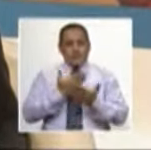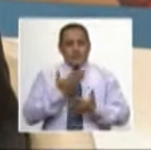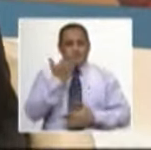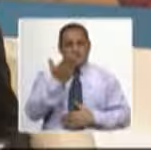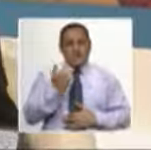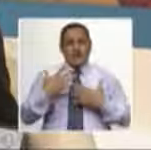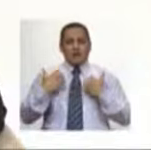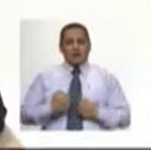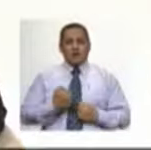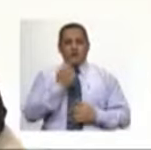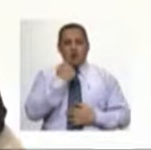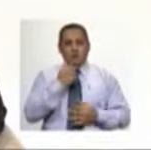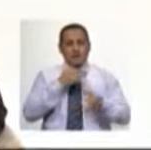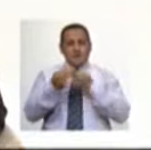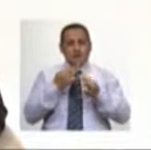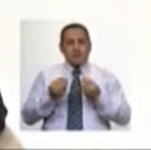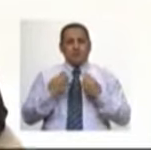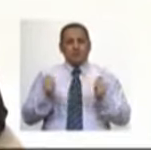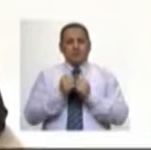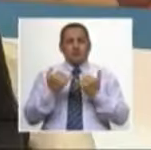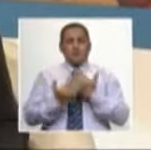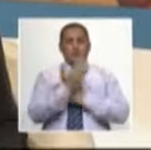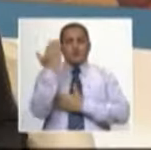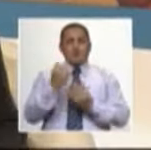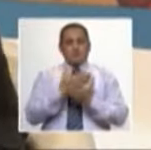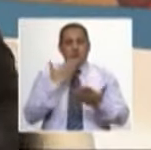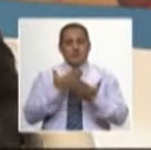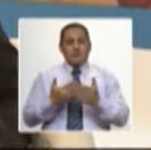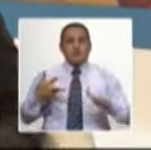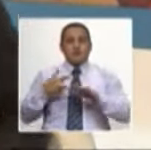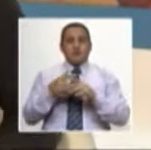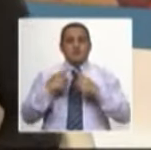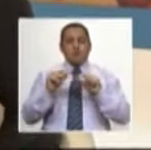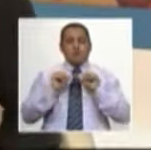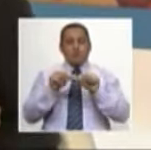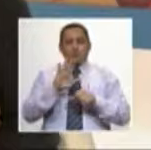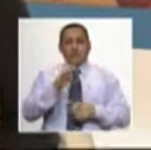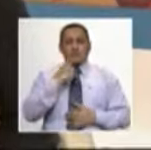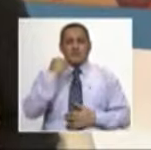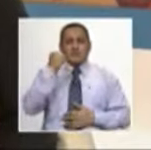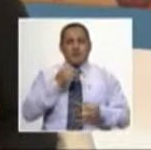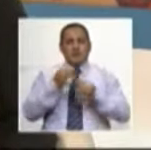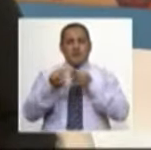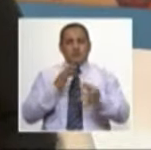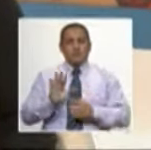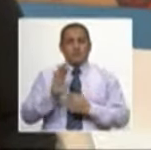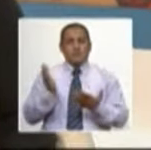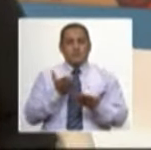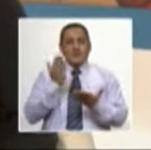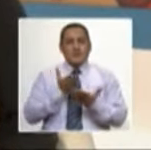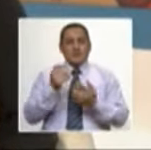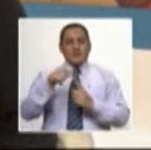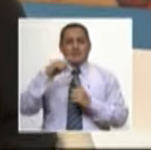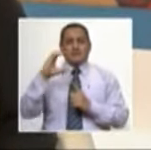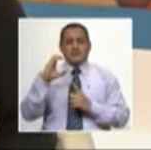al doctor Raúl Gutiérrez Canales por haber estado con nosotros esta mañana. Muchas gracias. Nos vamos a la pausa, pero seguimos en Tus Derechos comentando acerca de las publicaciones del